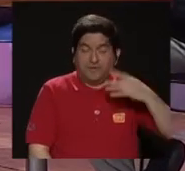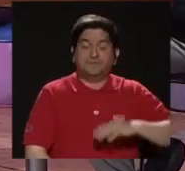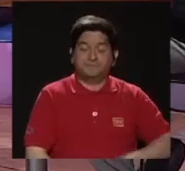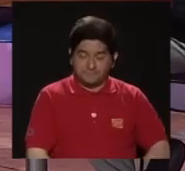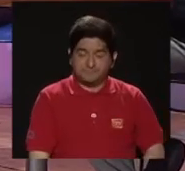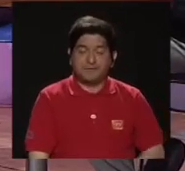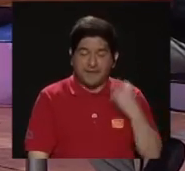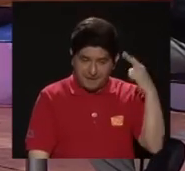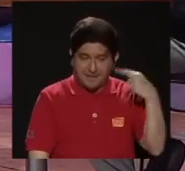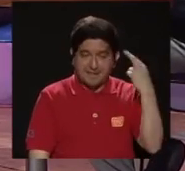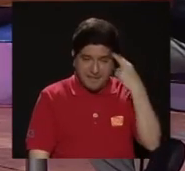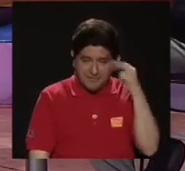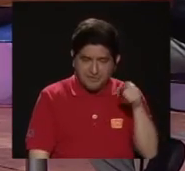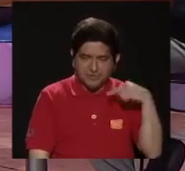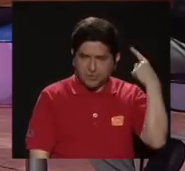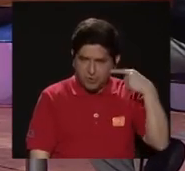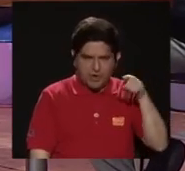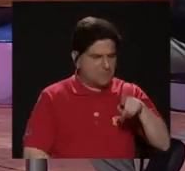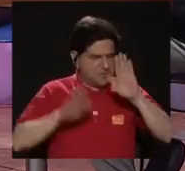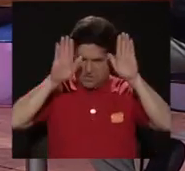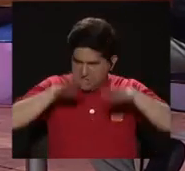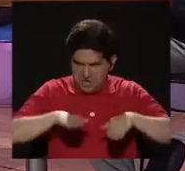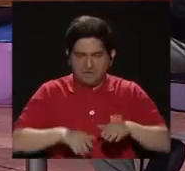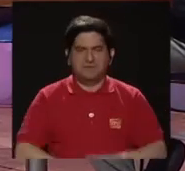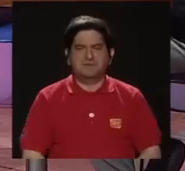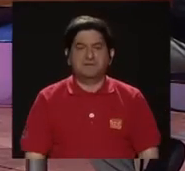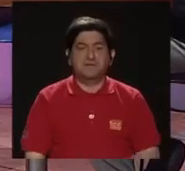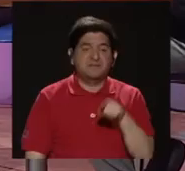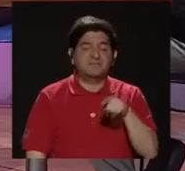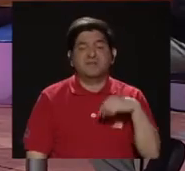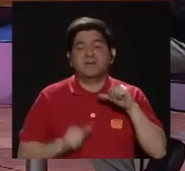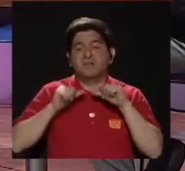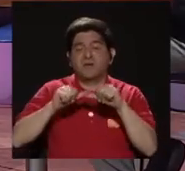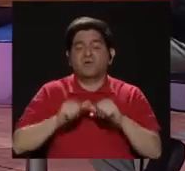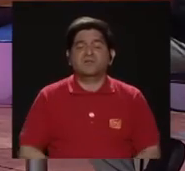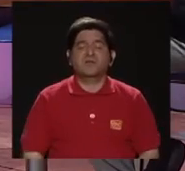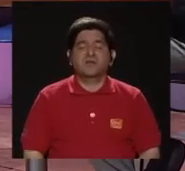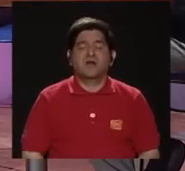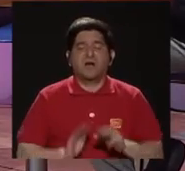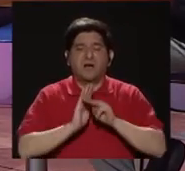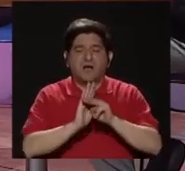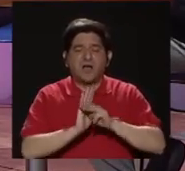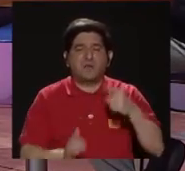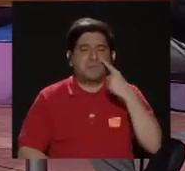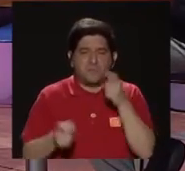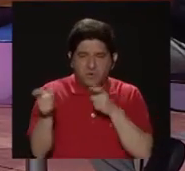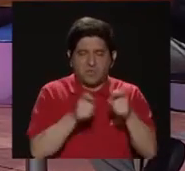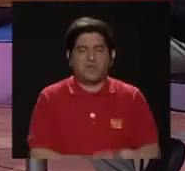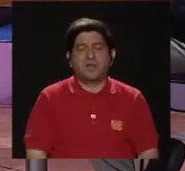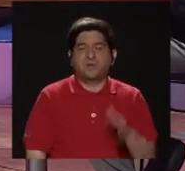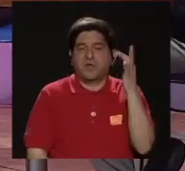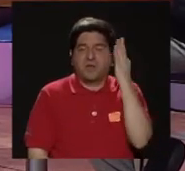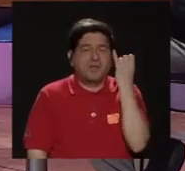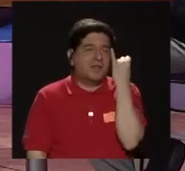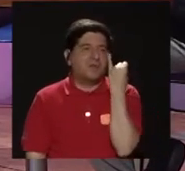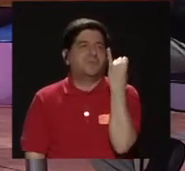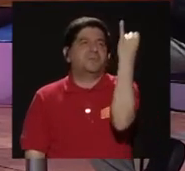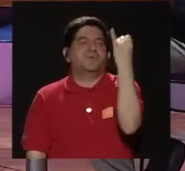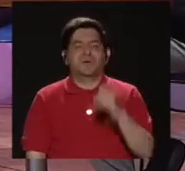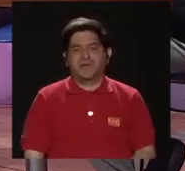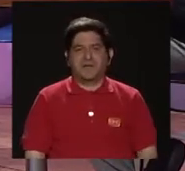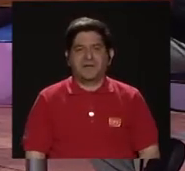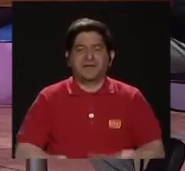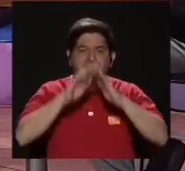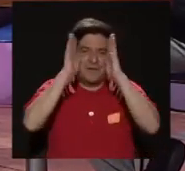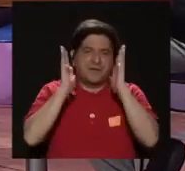eso, se le designa es loca, como porque loca. Es desobediente, porque si se somete a los patrones del patriarcado va a ser la mujer ideal. Digamos, la Virgen